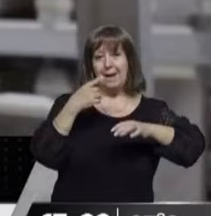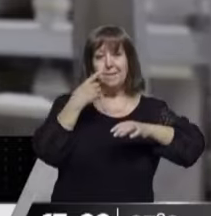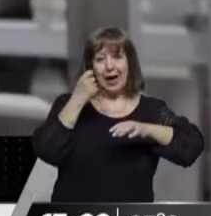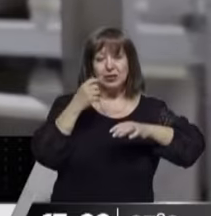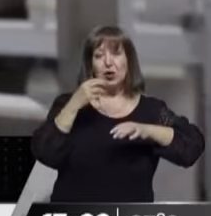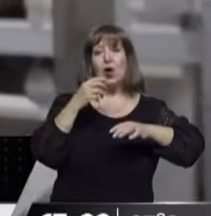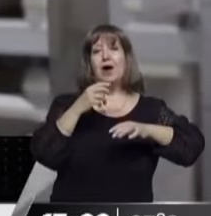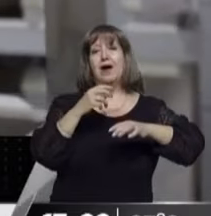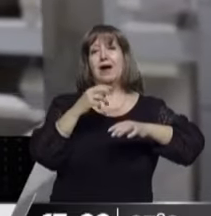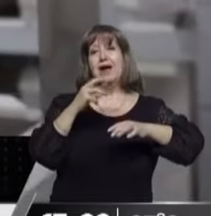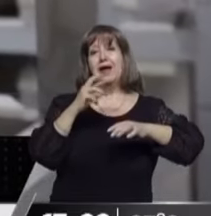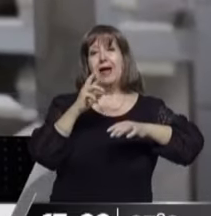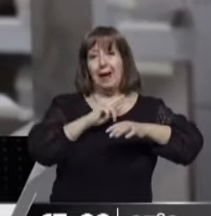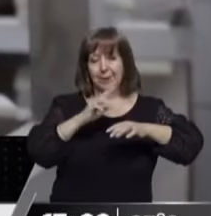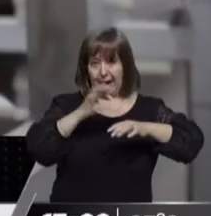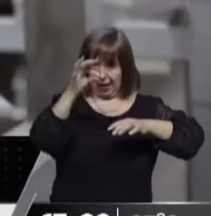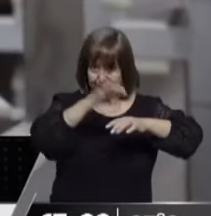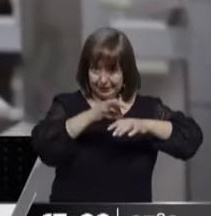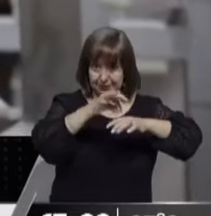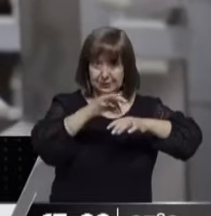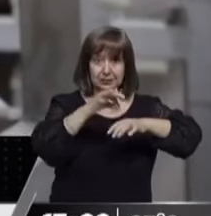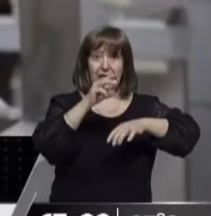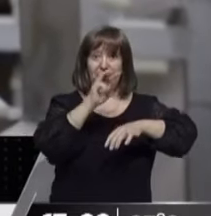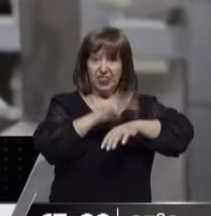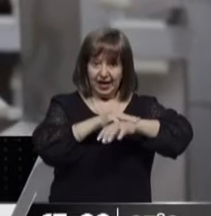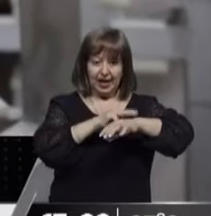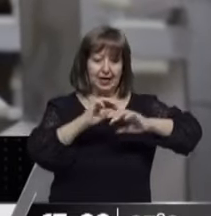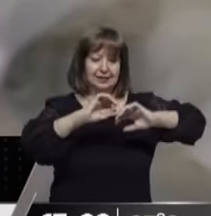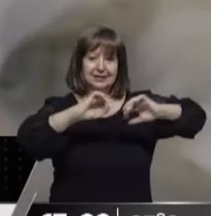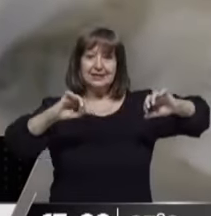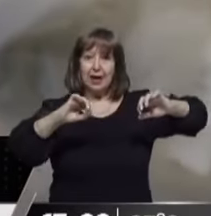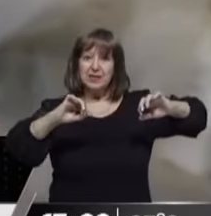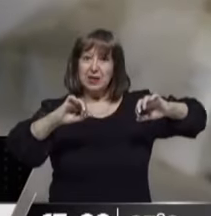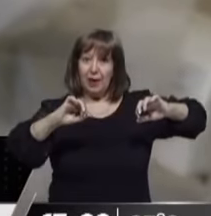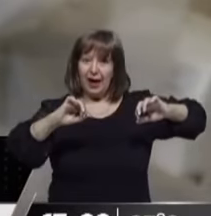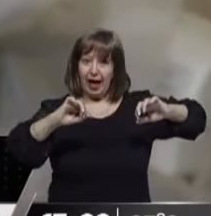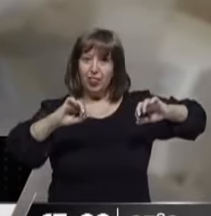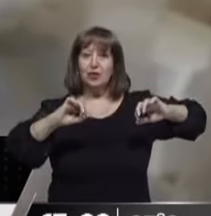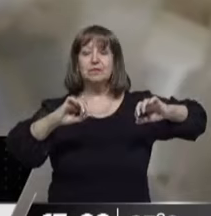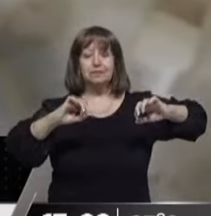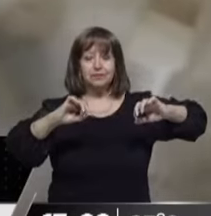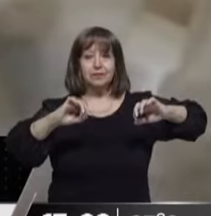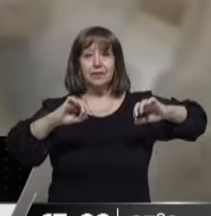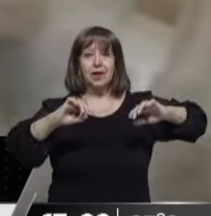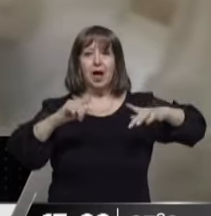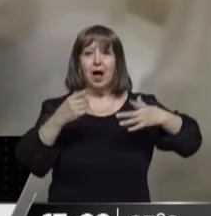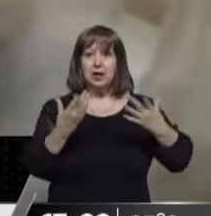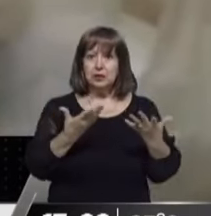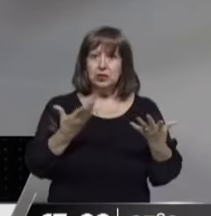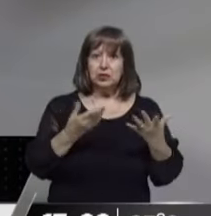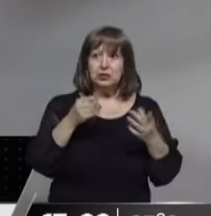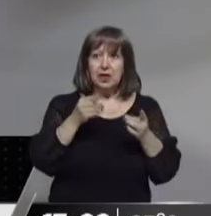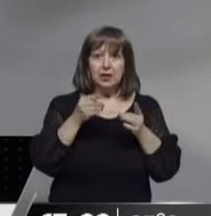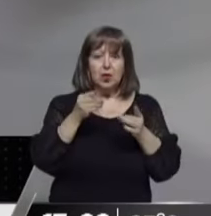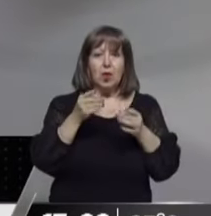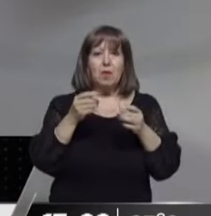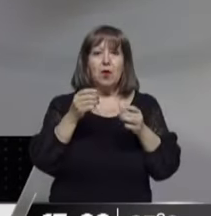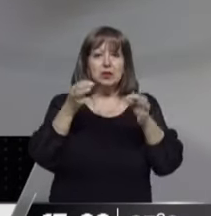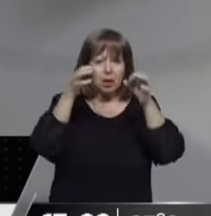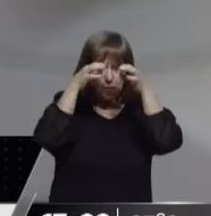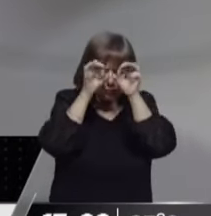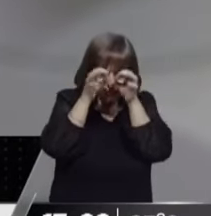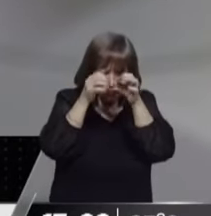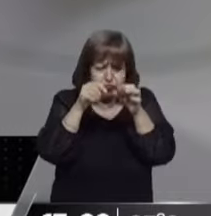trabajo de lo que sería el mosquito dengue o o aede como se lo conoce técnicamente se está desarrollando básicamente la